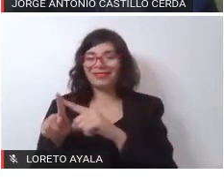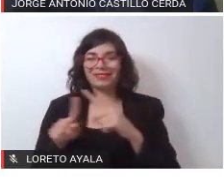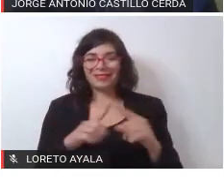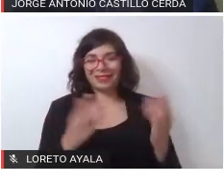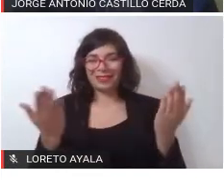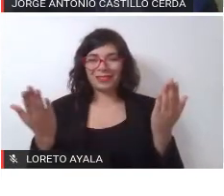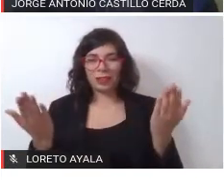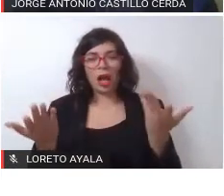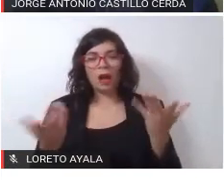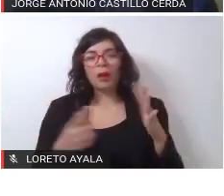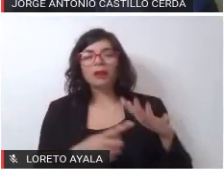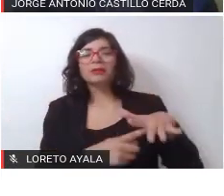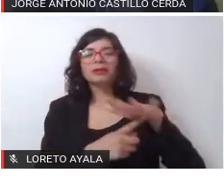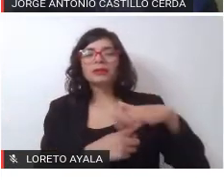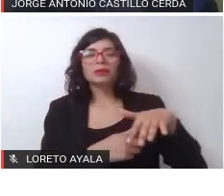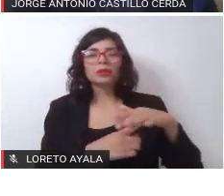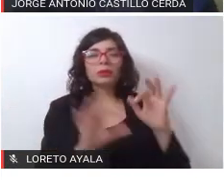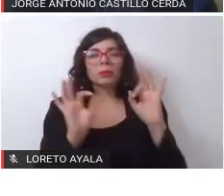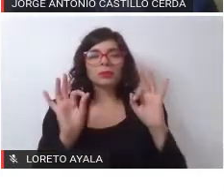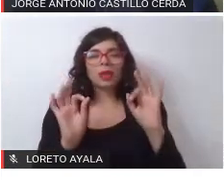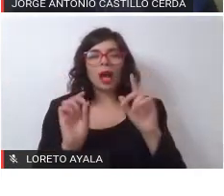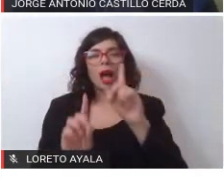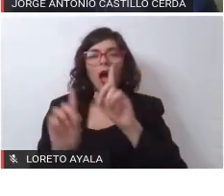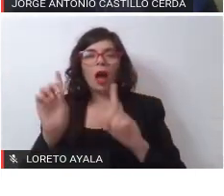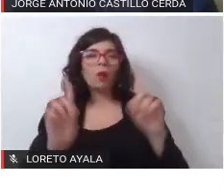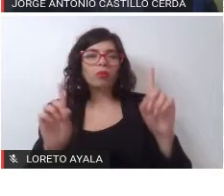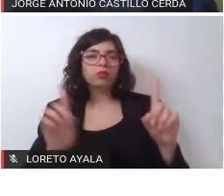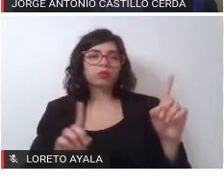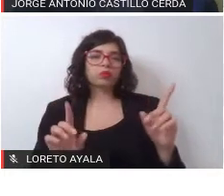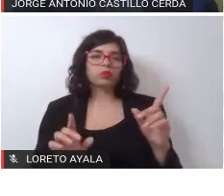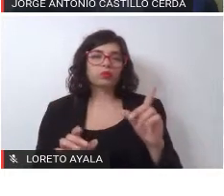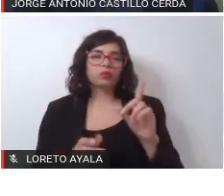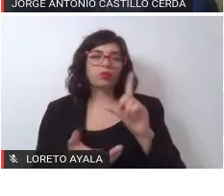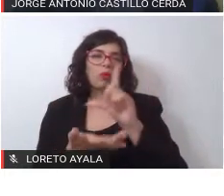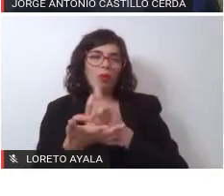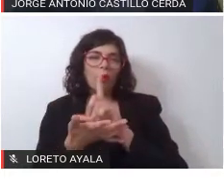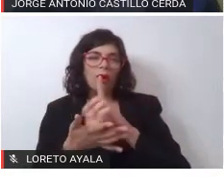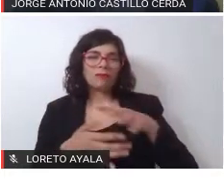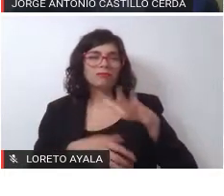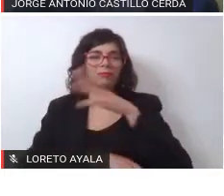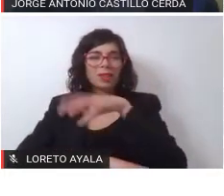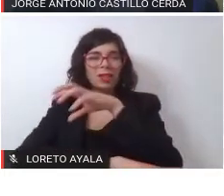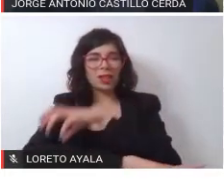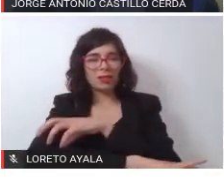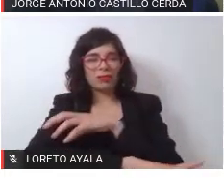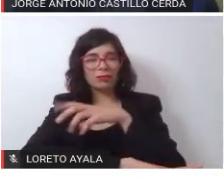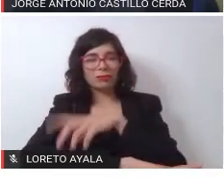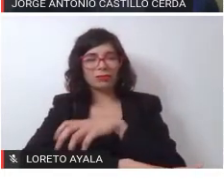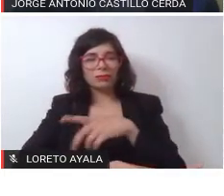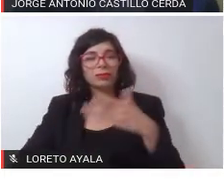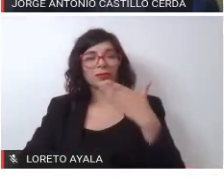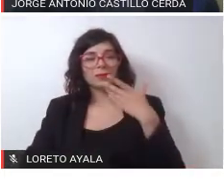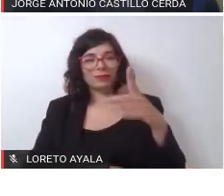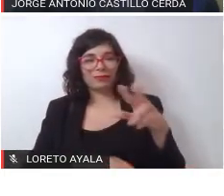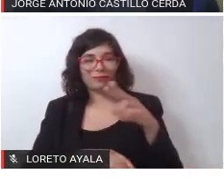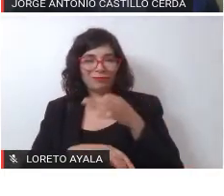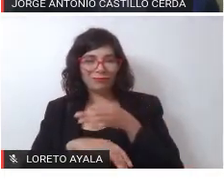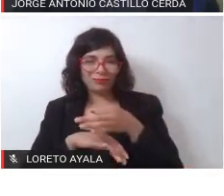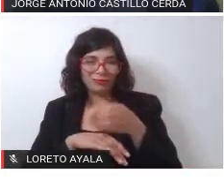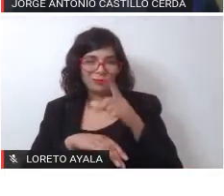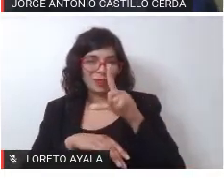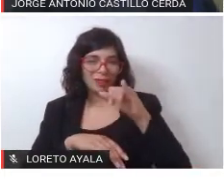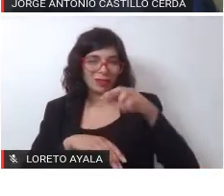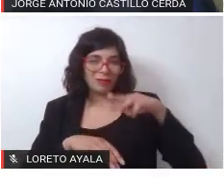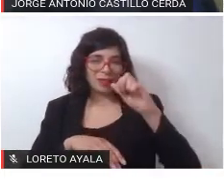tienen algunas comunas de la región y de mi provincia. Y vamos